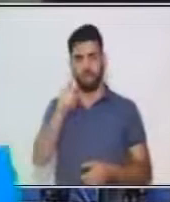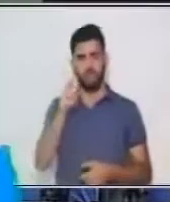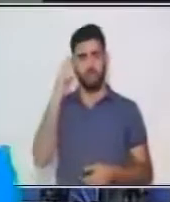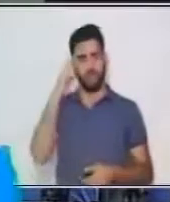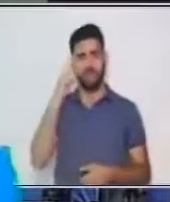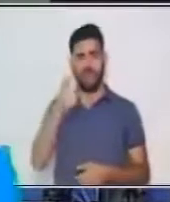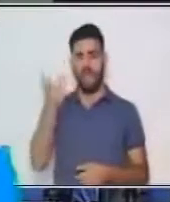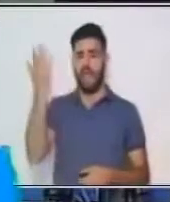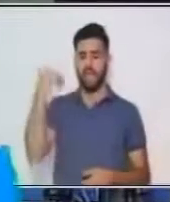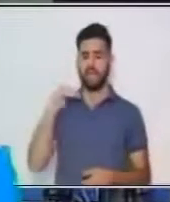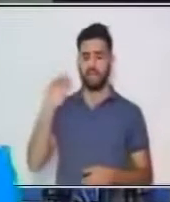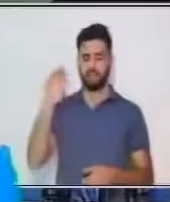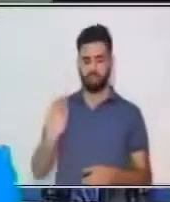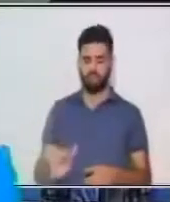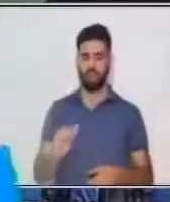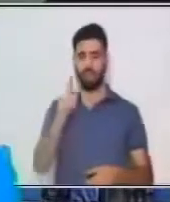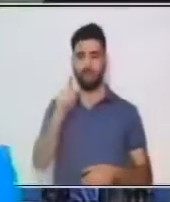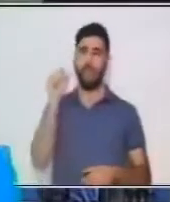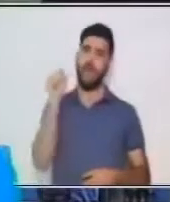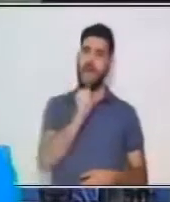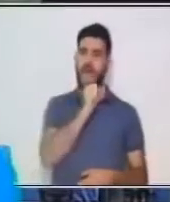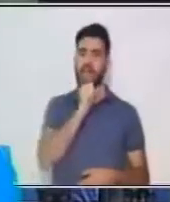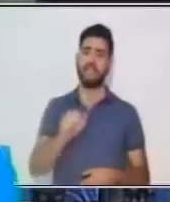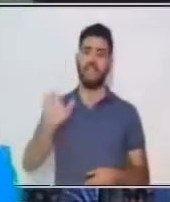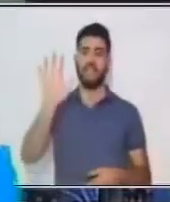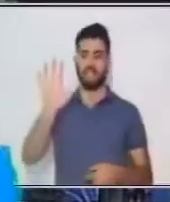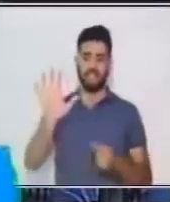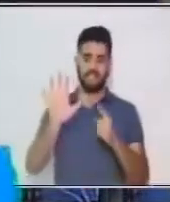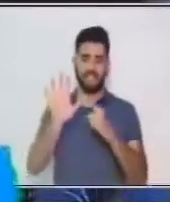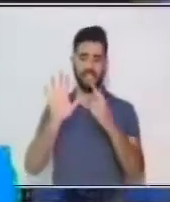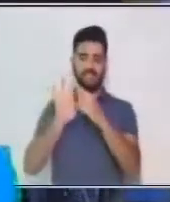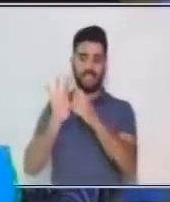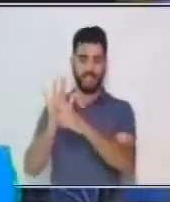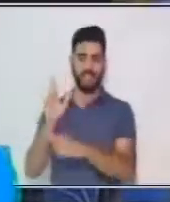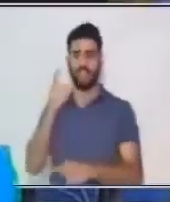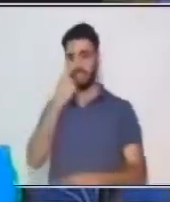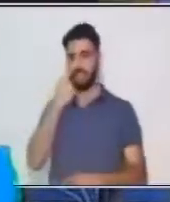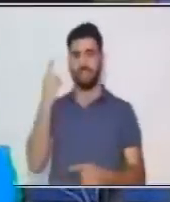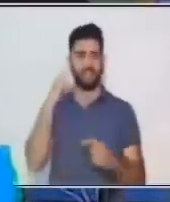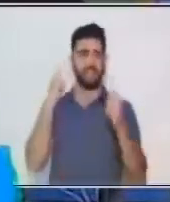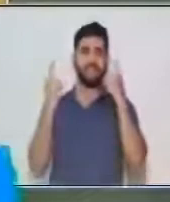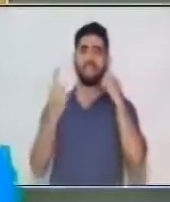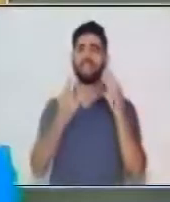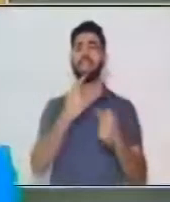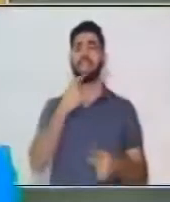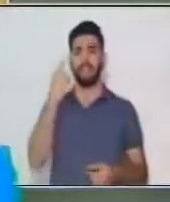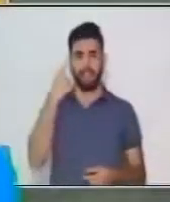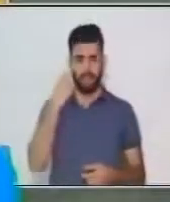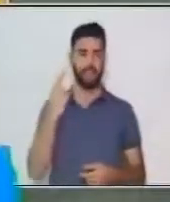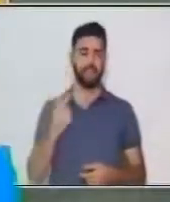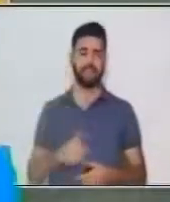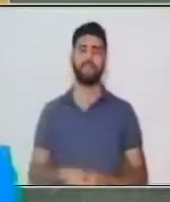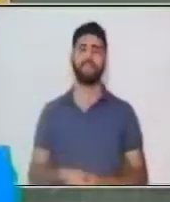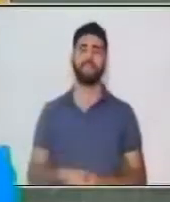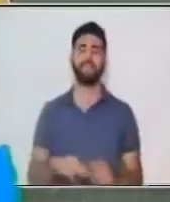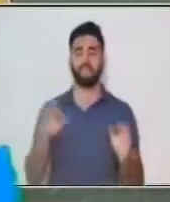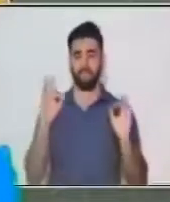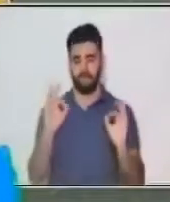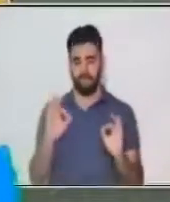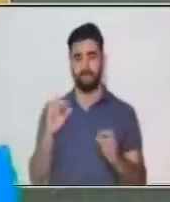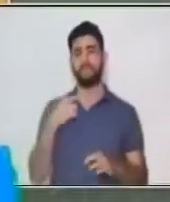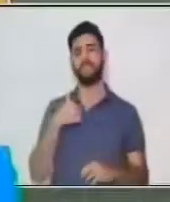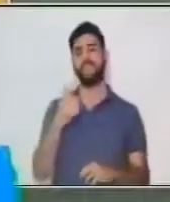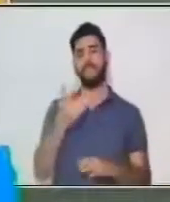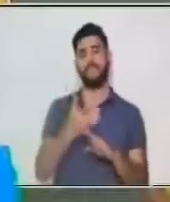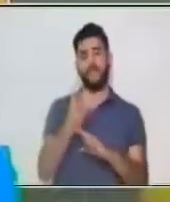cantado canciones y hemos jugado con los 5 sentidos? Muy bien. Para adivinar cuáles son los sentidos, te voy a hacer algunas